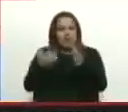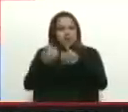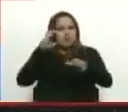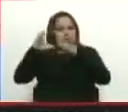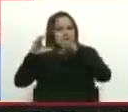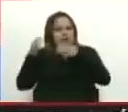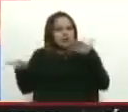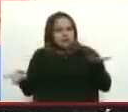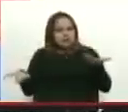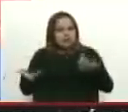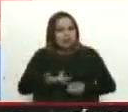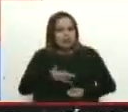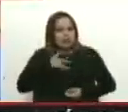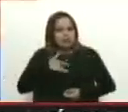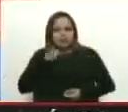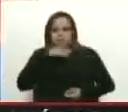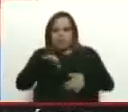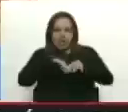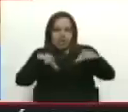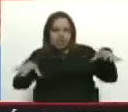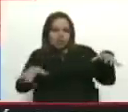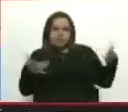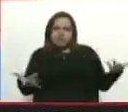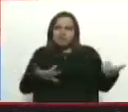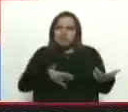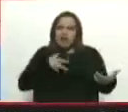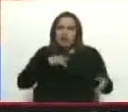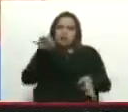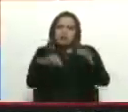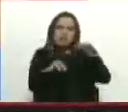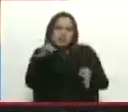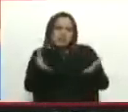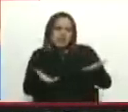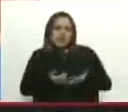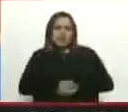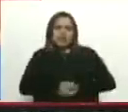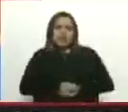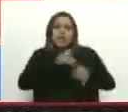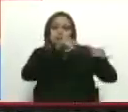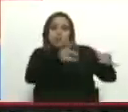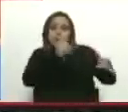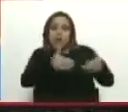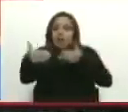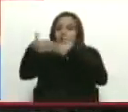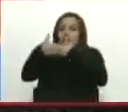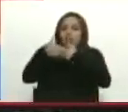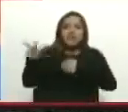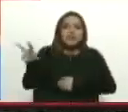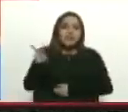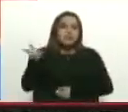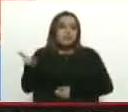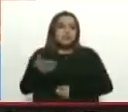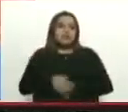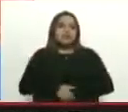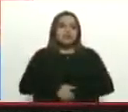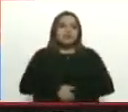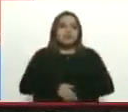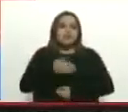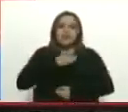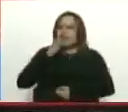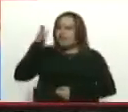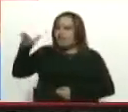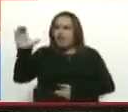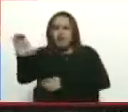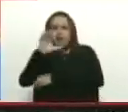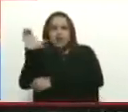¿Cuál objetividad? ¿Cuál imparcialidad? ¿Cuál justicia? Ese es el mismo que está ensañado contra Venezuela, que fue a Colombia